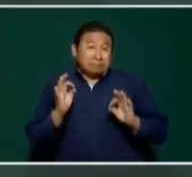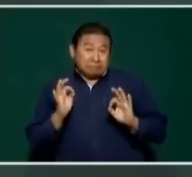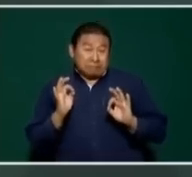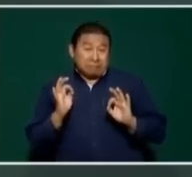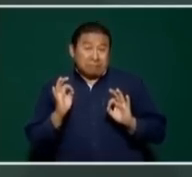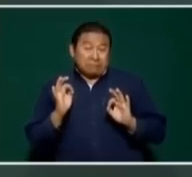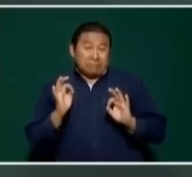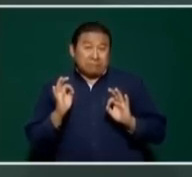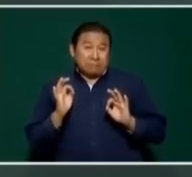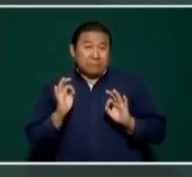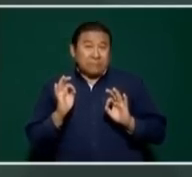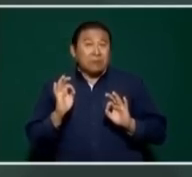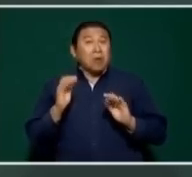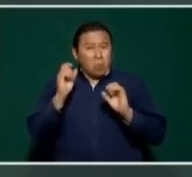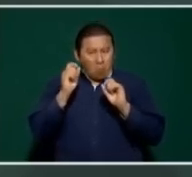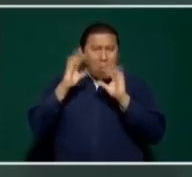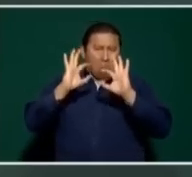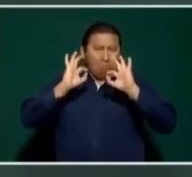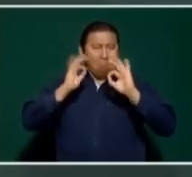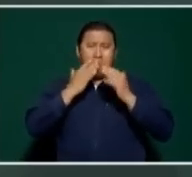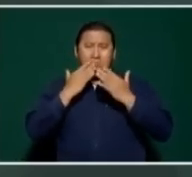bastante alentador.